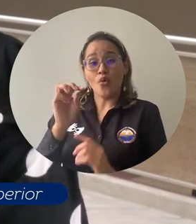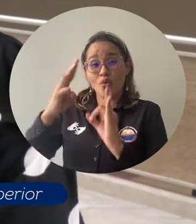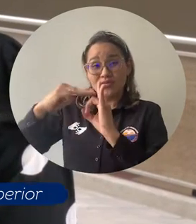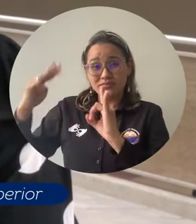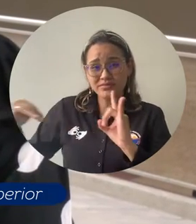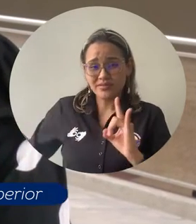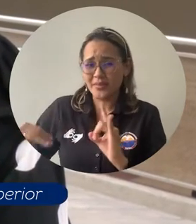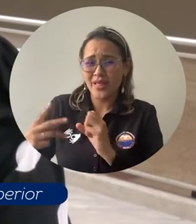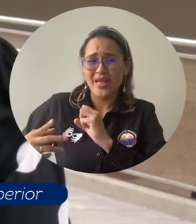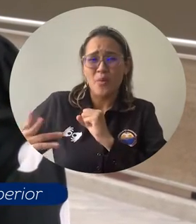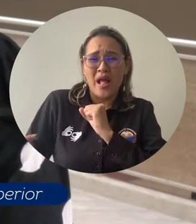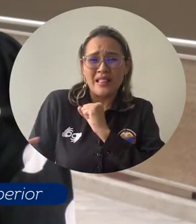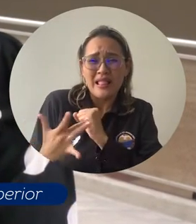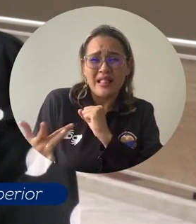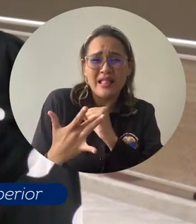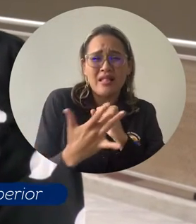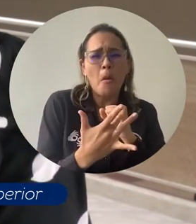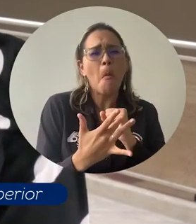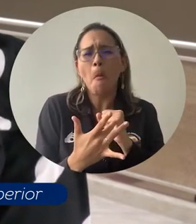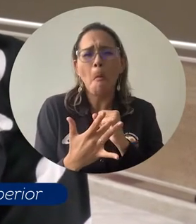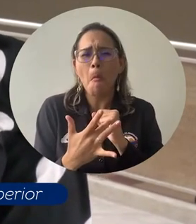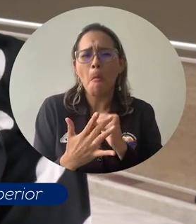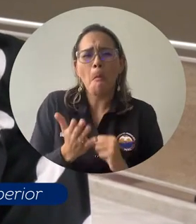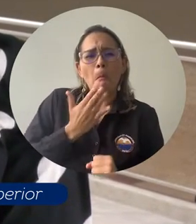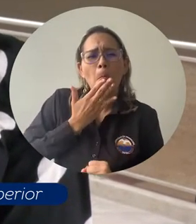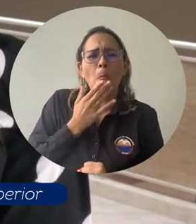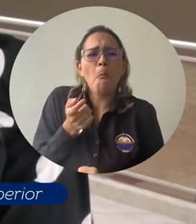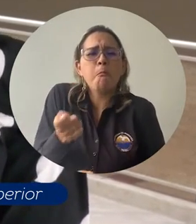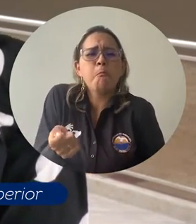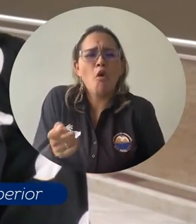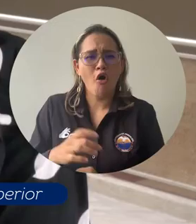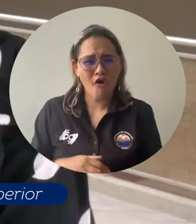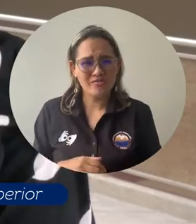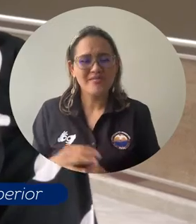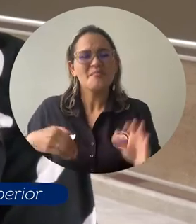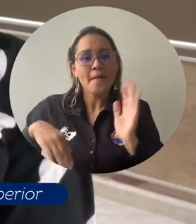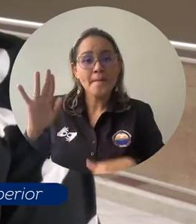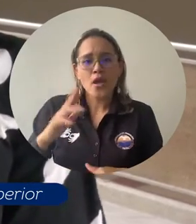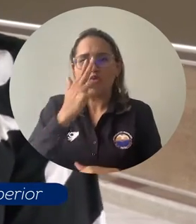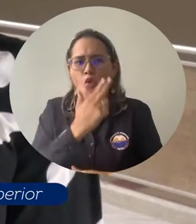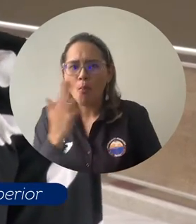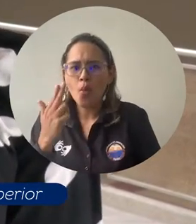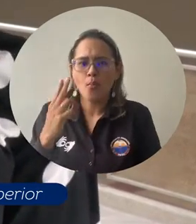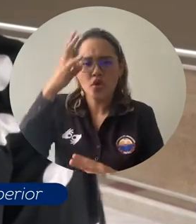una capacidad, pues, de responder a cada una de las necesidades y los compromisos de manera